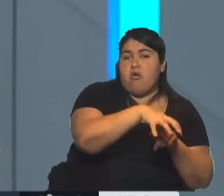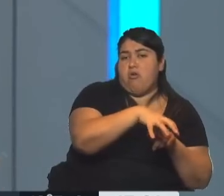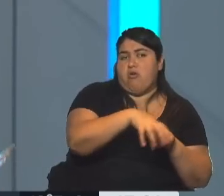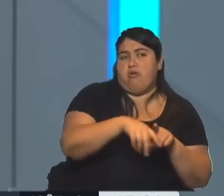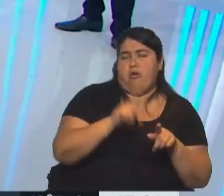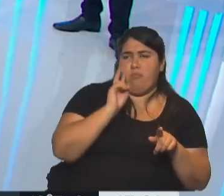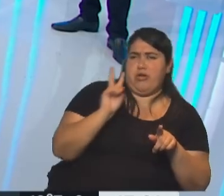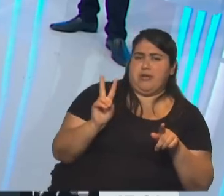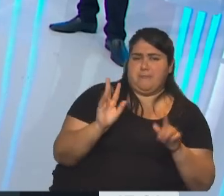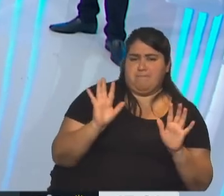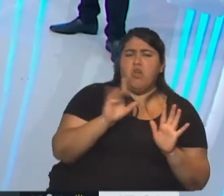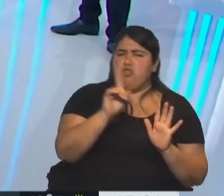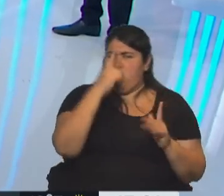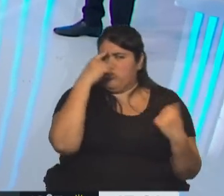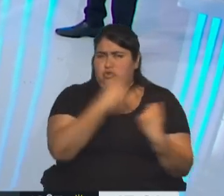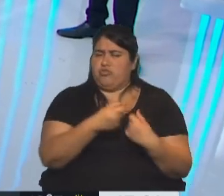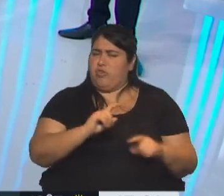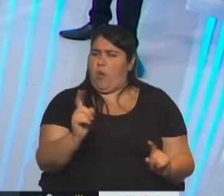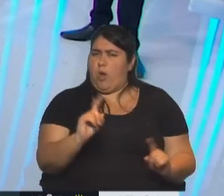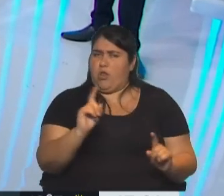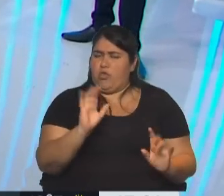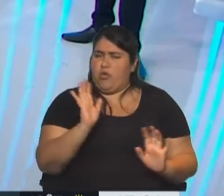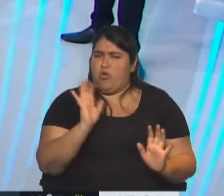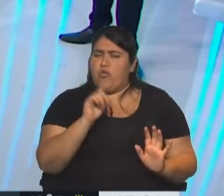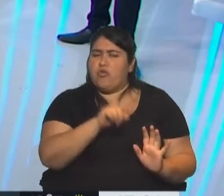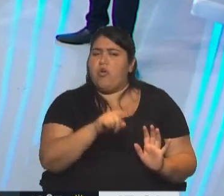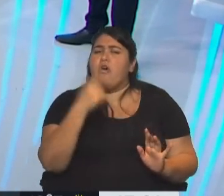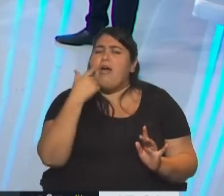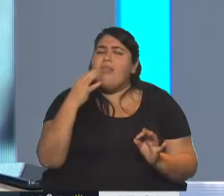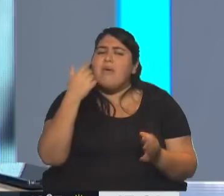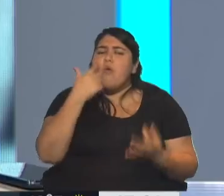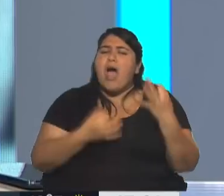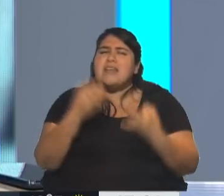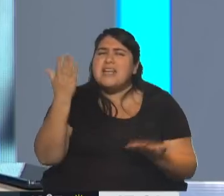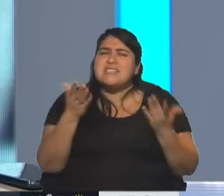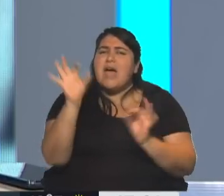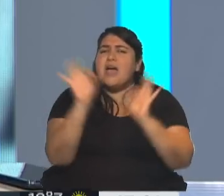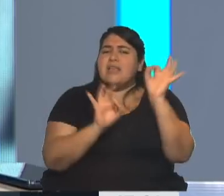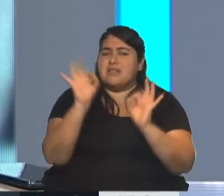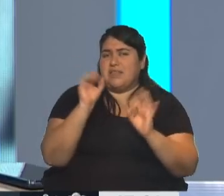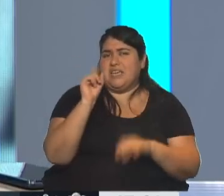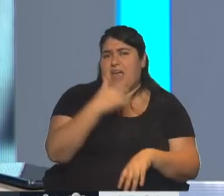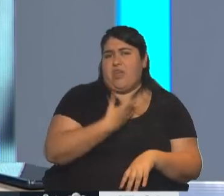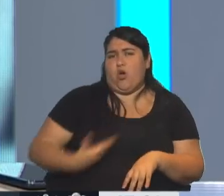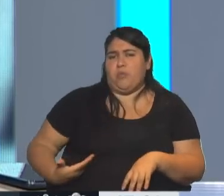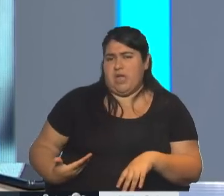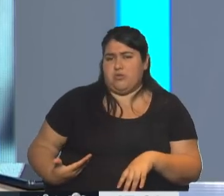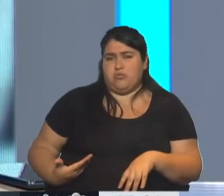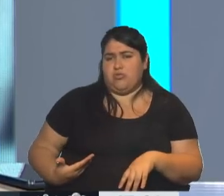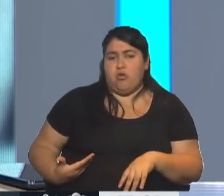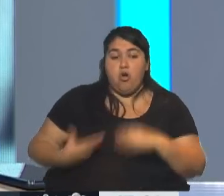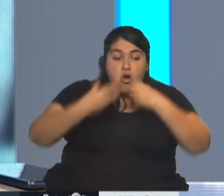avanzada. No, yo no estoy de acuerdo con eso. Yo en parte tampoco. Yo creo que ahí también hay que hacer un balance un poco de la estrategia estrategia política que adoptó el gobierno en todo el proceso,